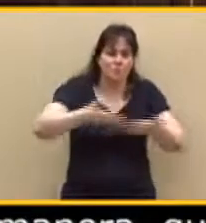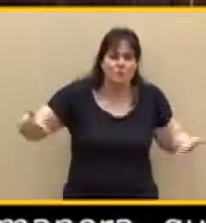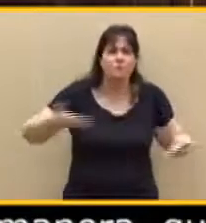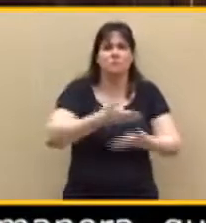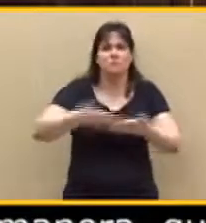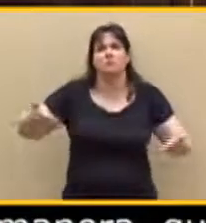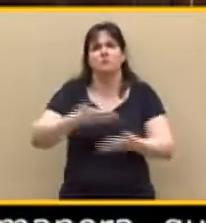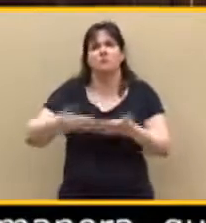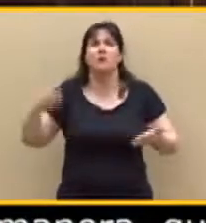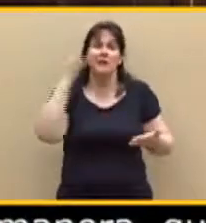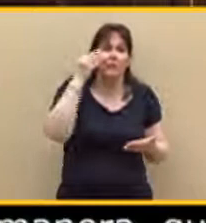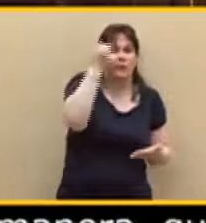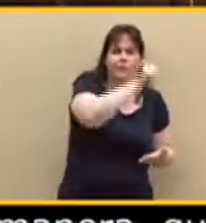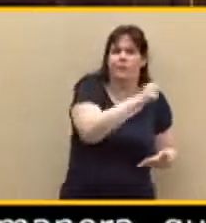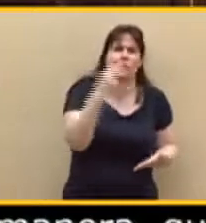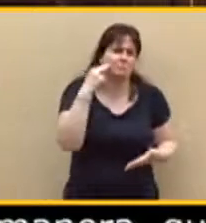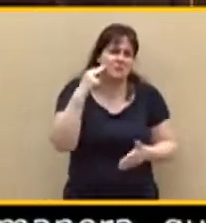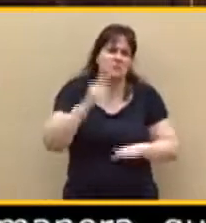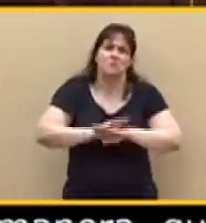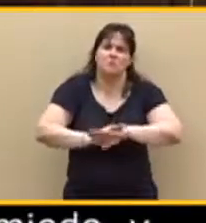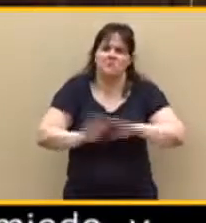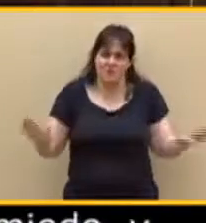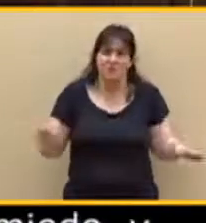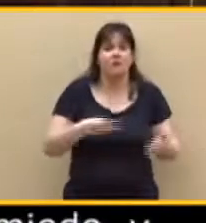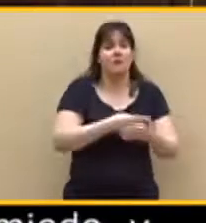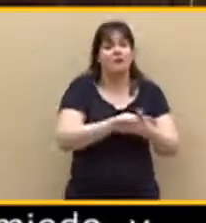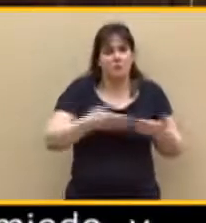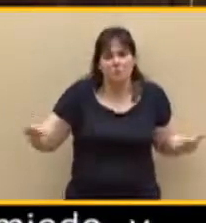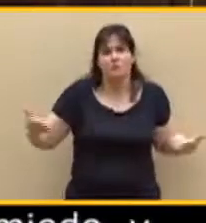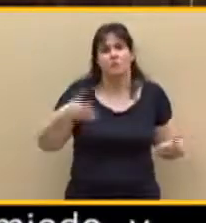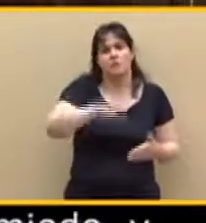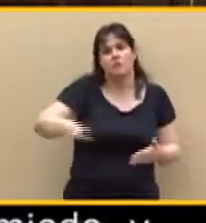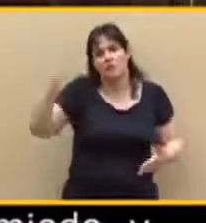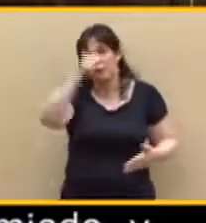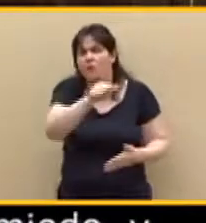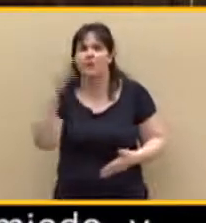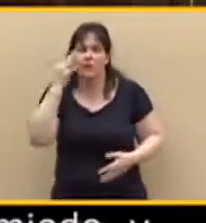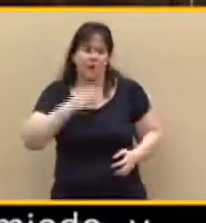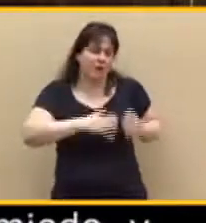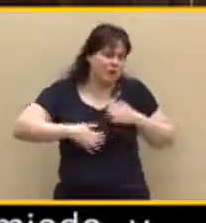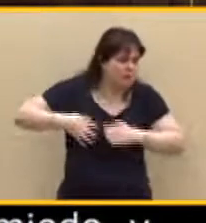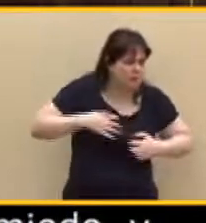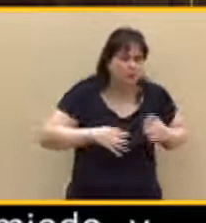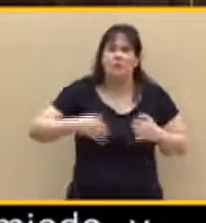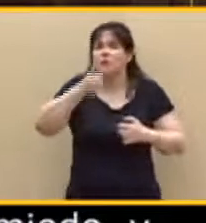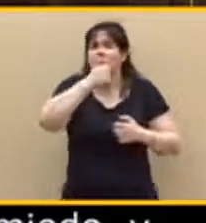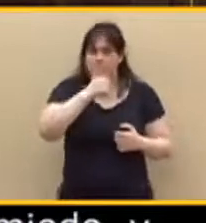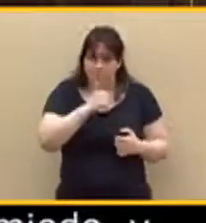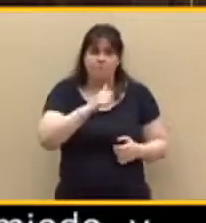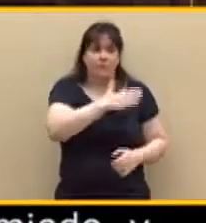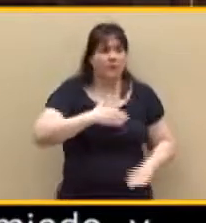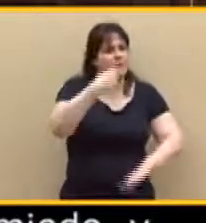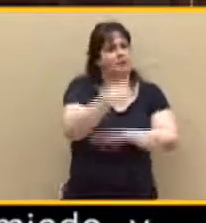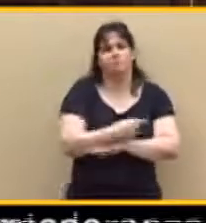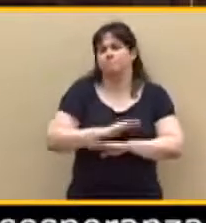son millones los ciudadanos y las ciudadanas que no aceptan la desesperanza y la resignación que ustedes quieren imponer. Son